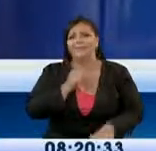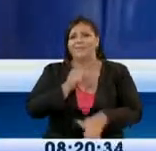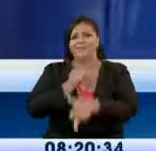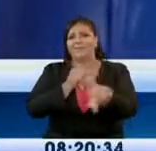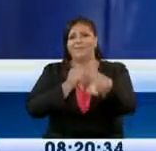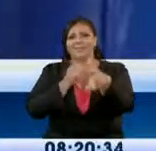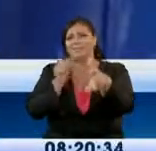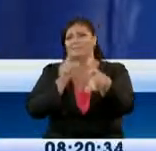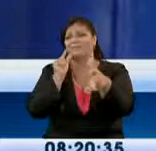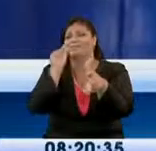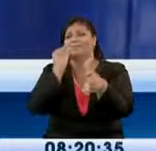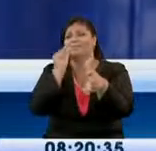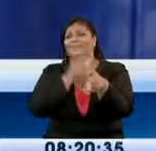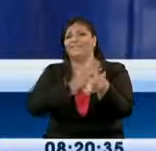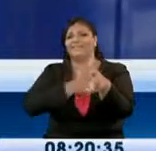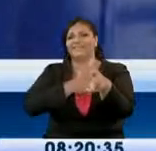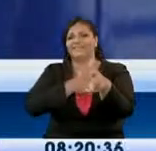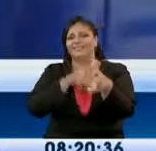Primero me bajo.